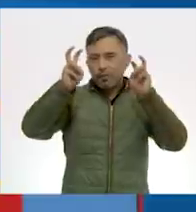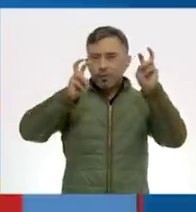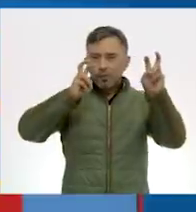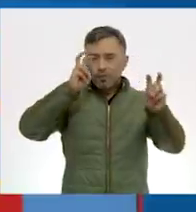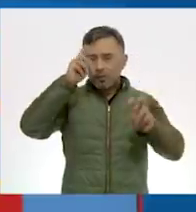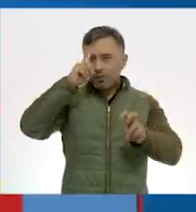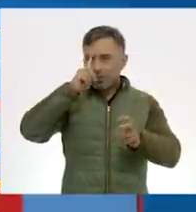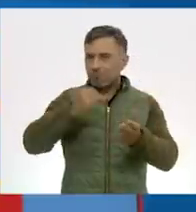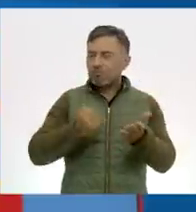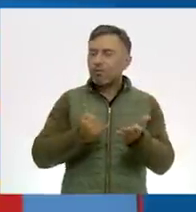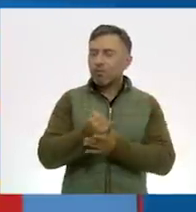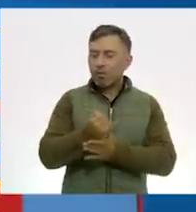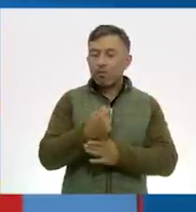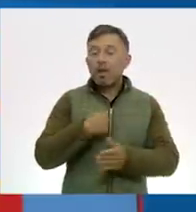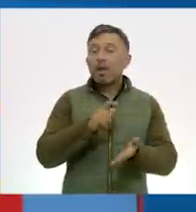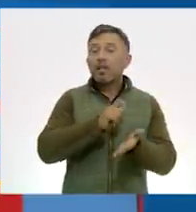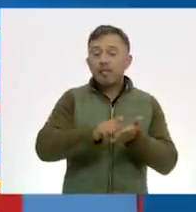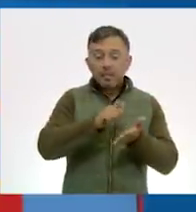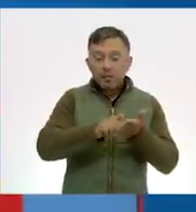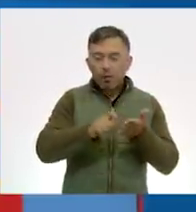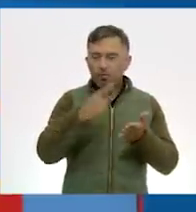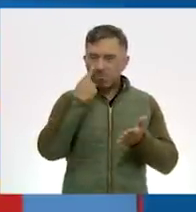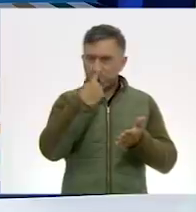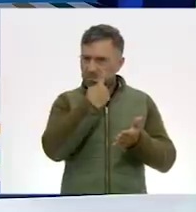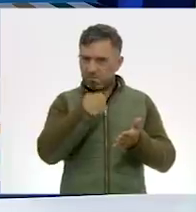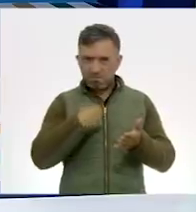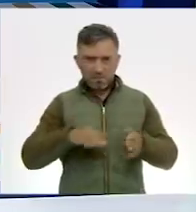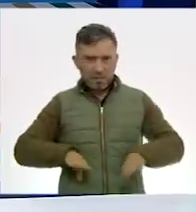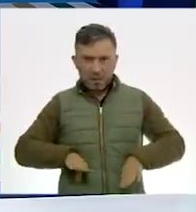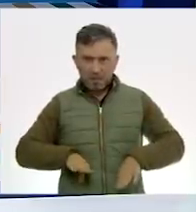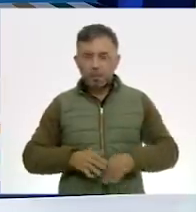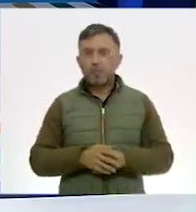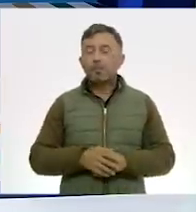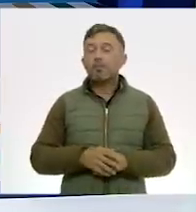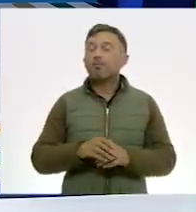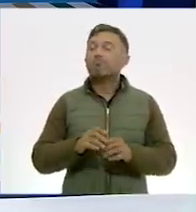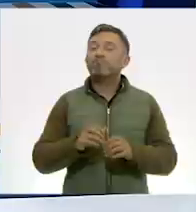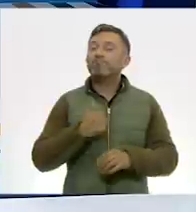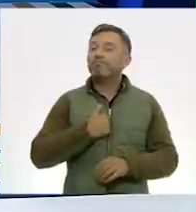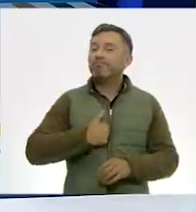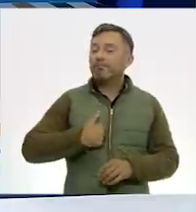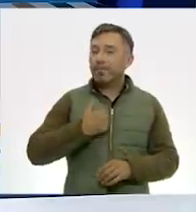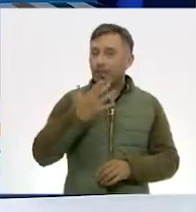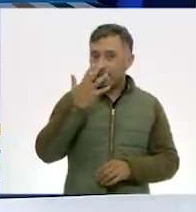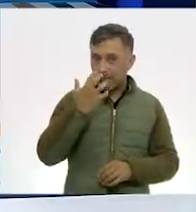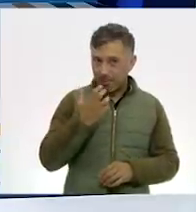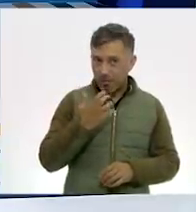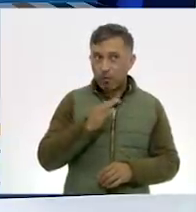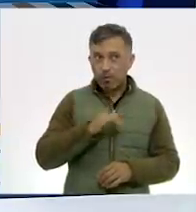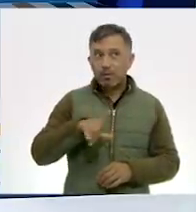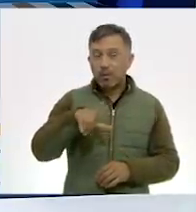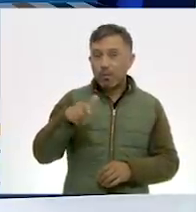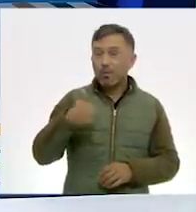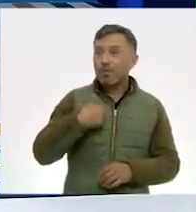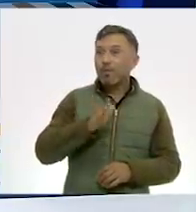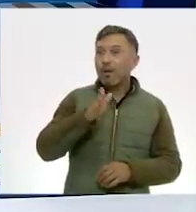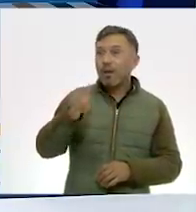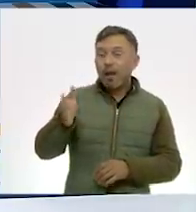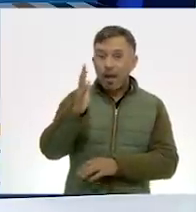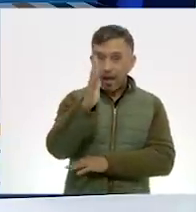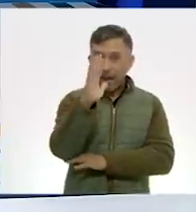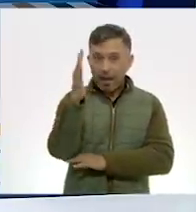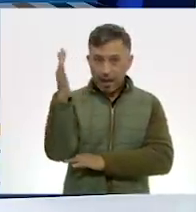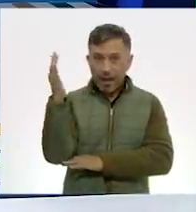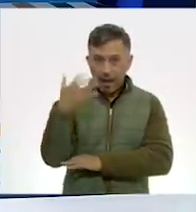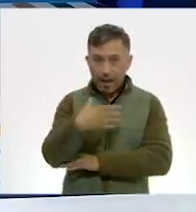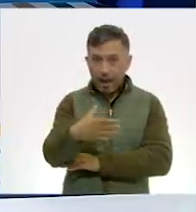Decididamente, el escritorio no era para mí. Por desgracia, entrega tan completa a la naturaleza no era posible